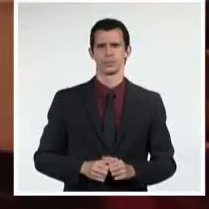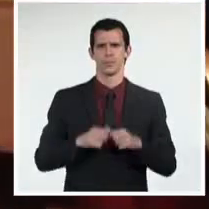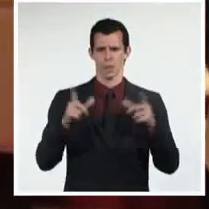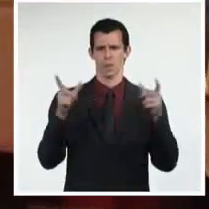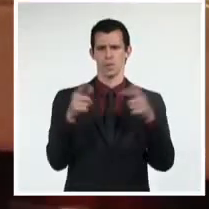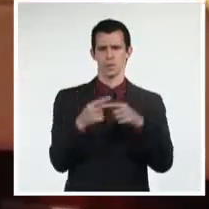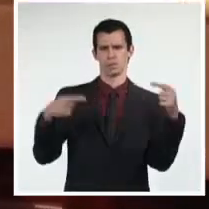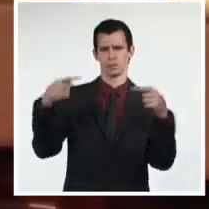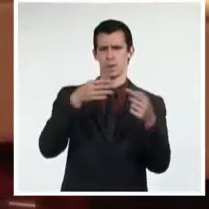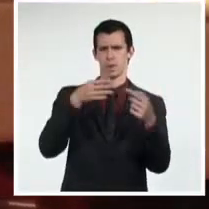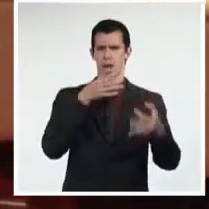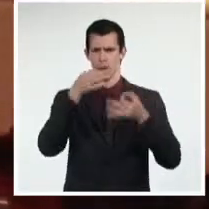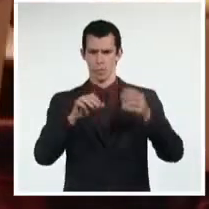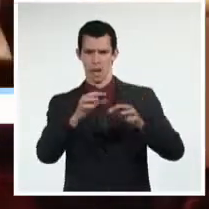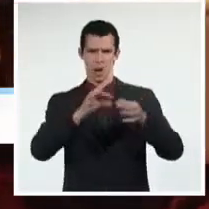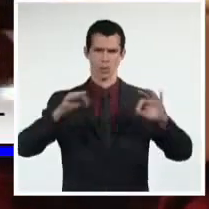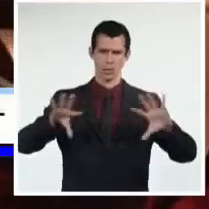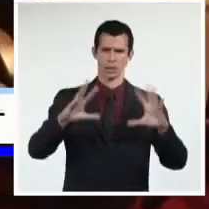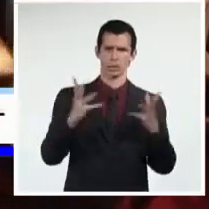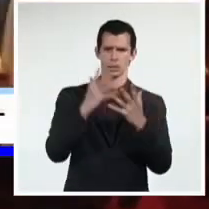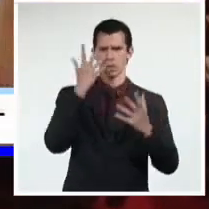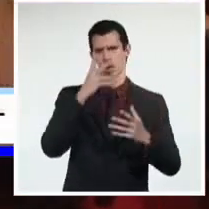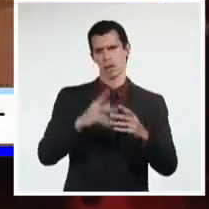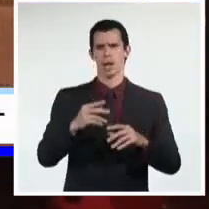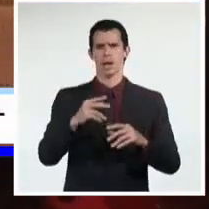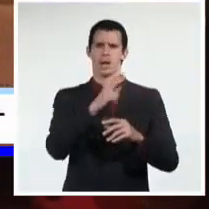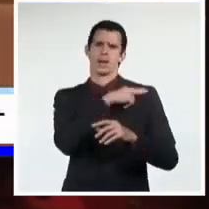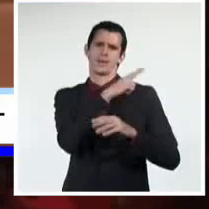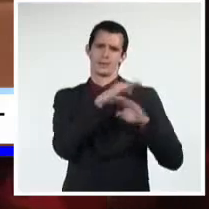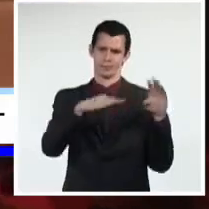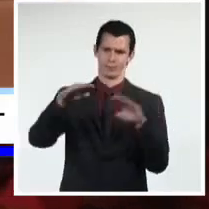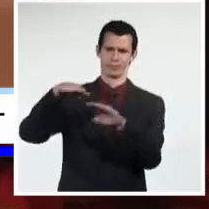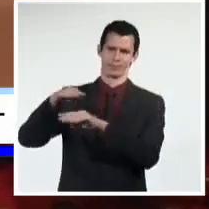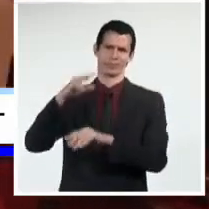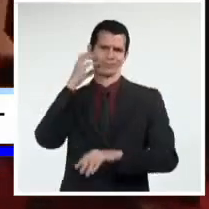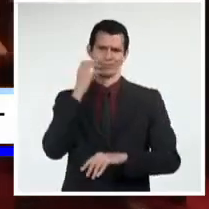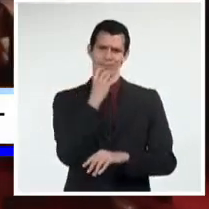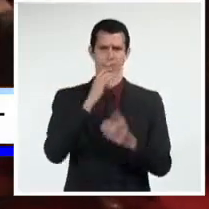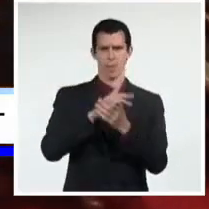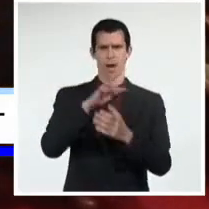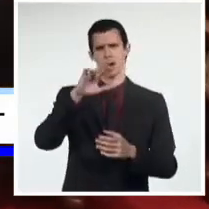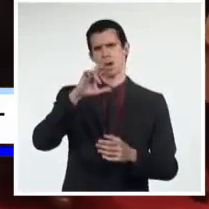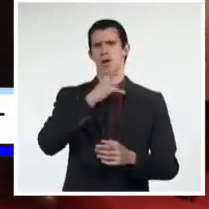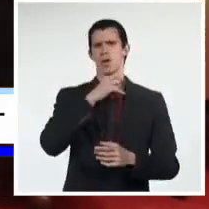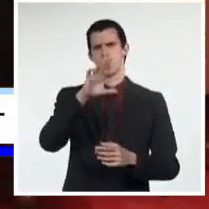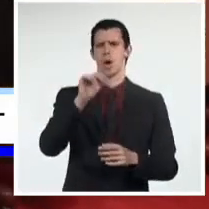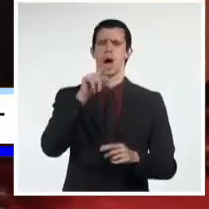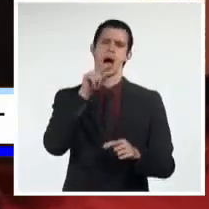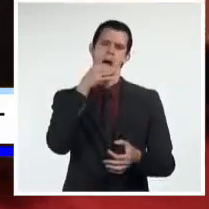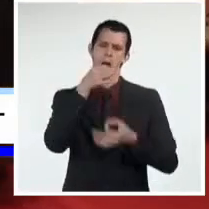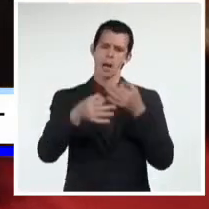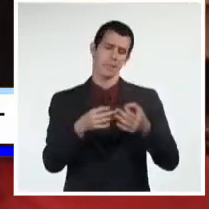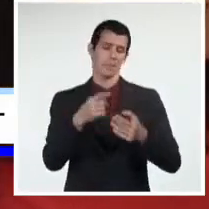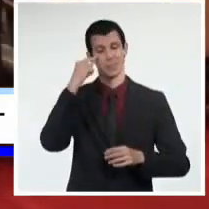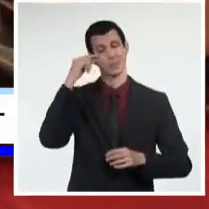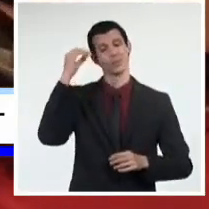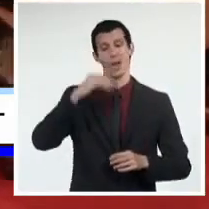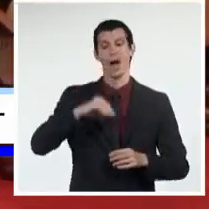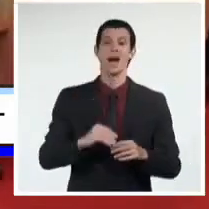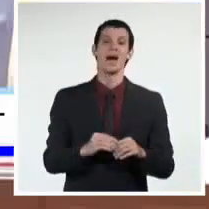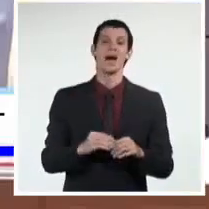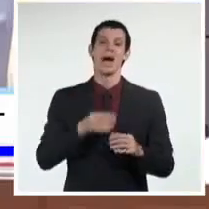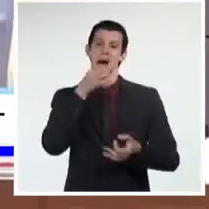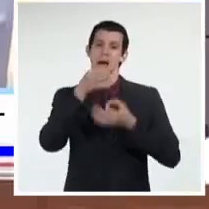El Consejo de Ministros centró su análisis del mes de enero en la necesidad de revalorizar la ruralidad en Cuba, una